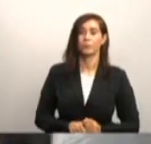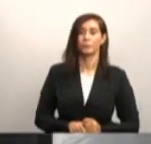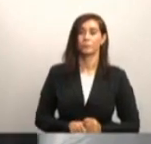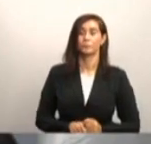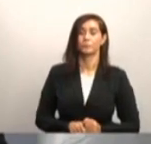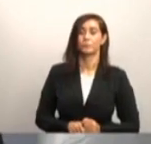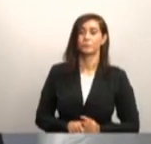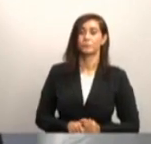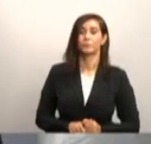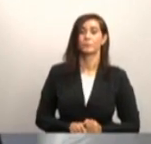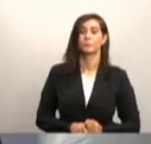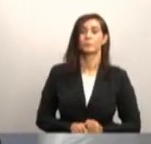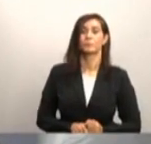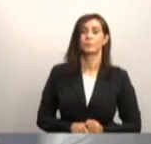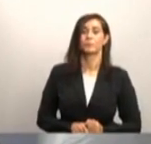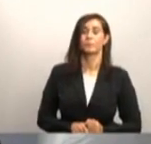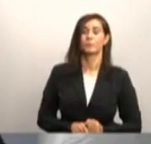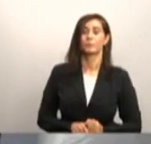es,